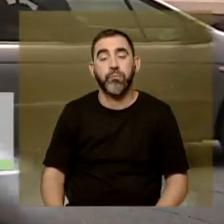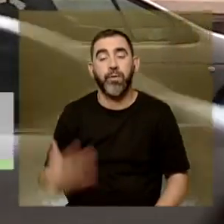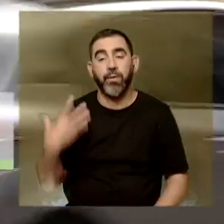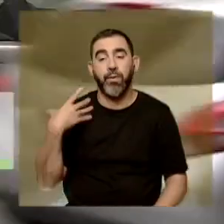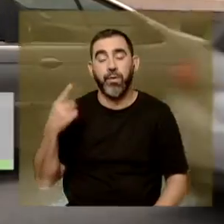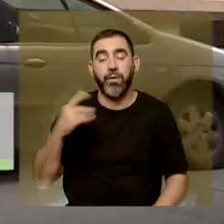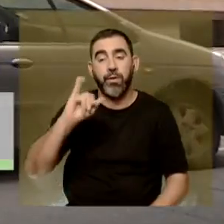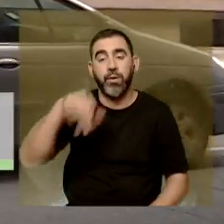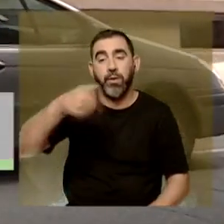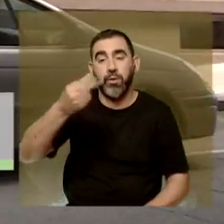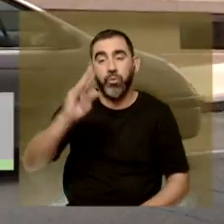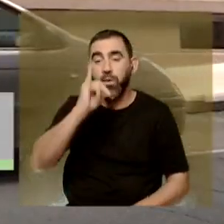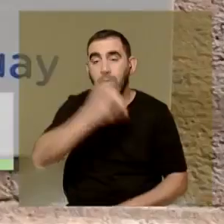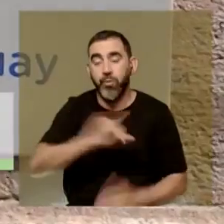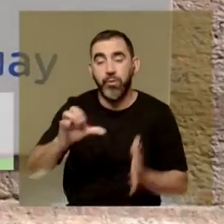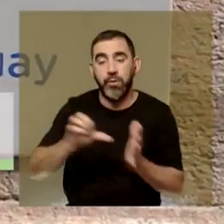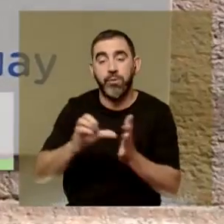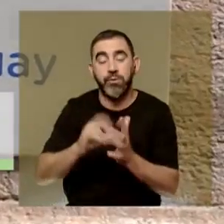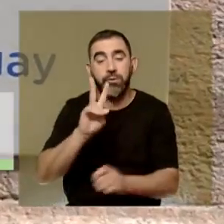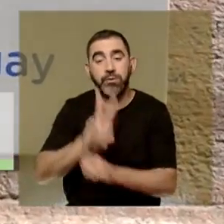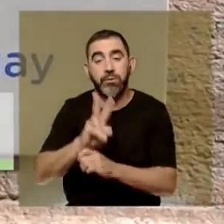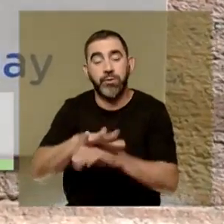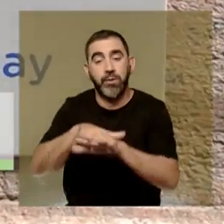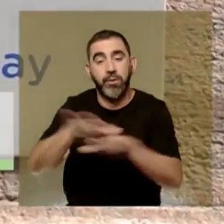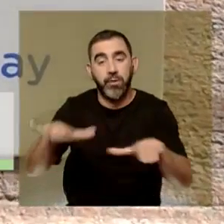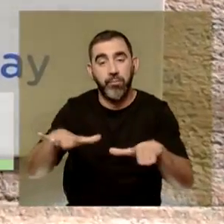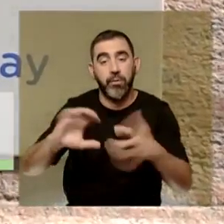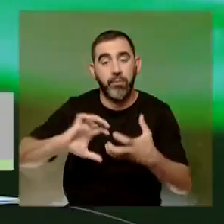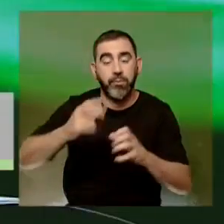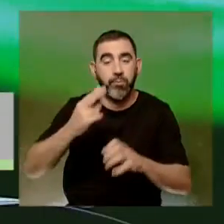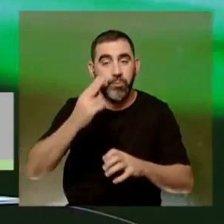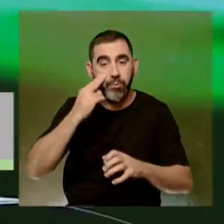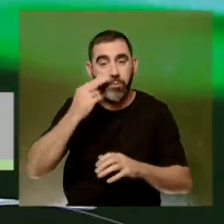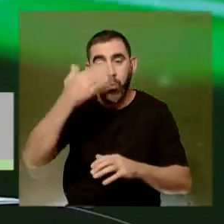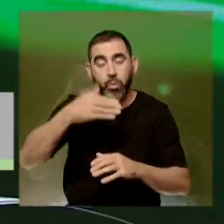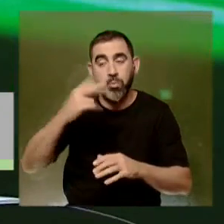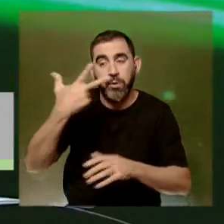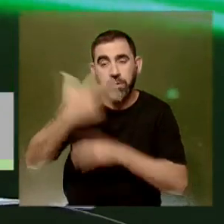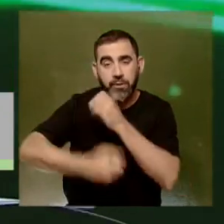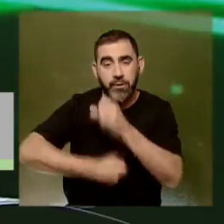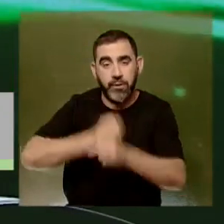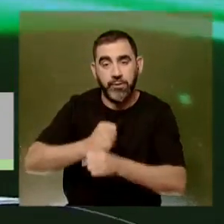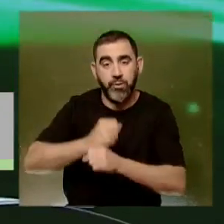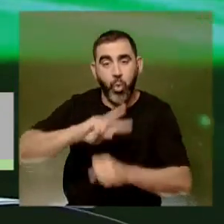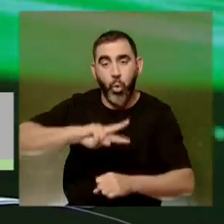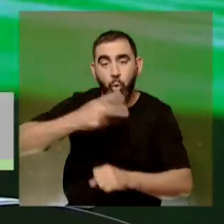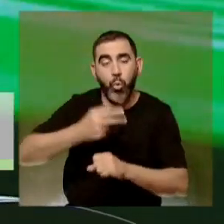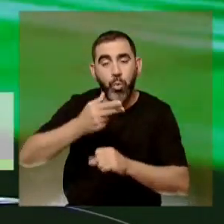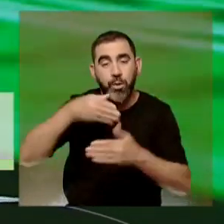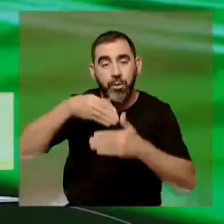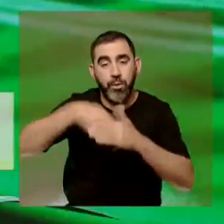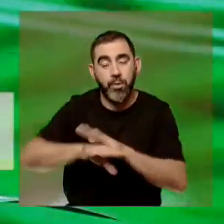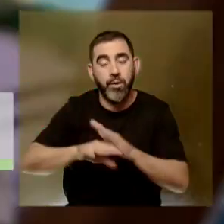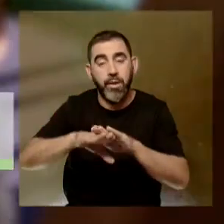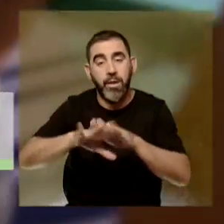Directora de INAU denunció que el sistema de protección de menores está en crisis y en los últimos 3 años se duplicó el ingreso al